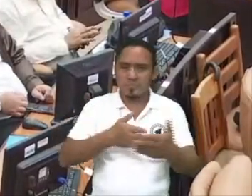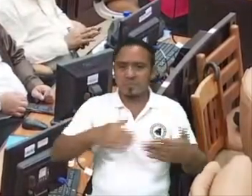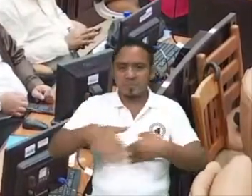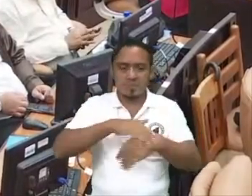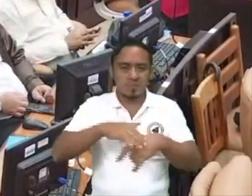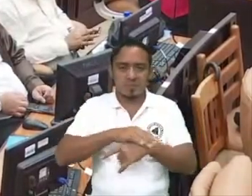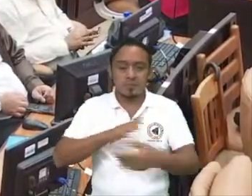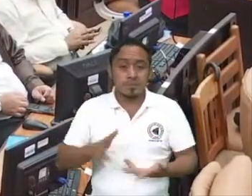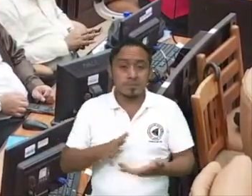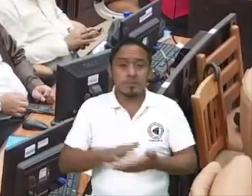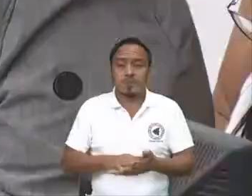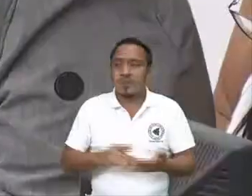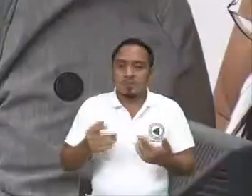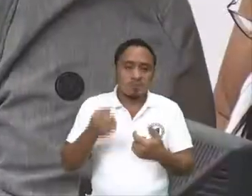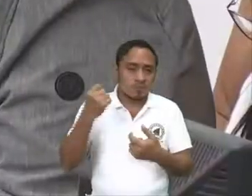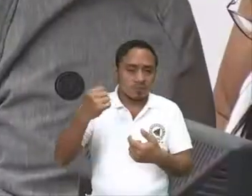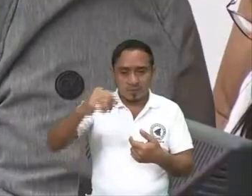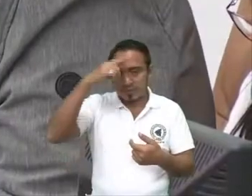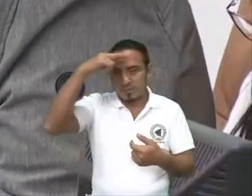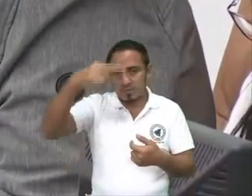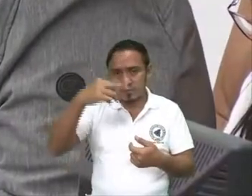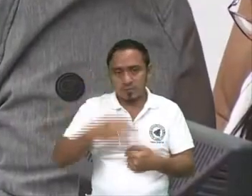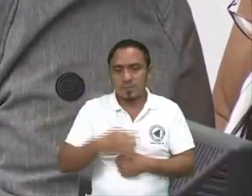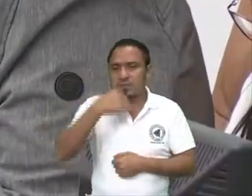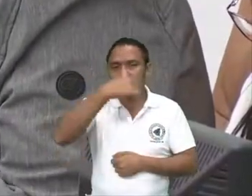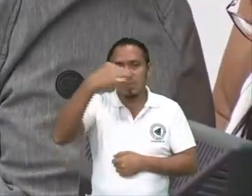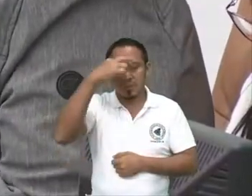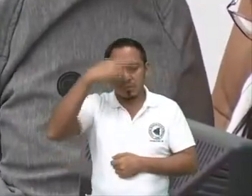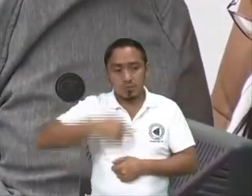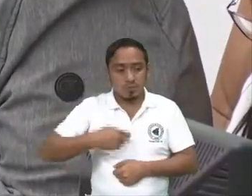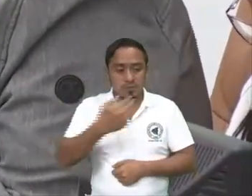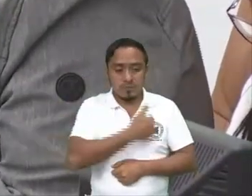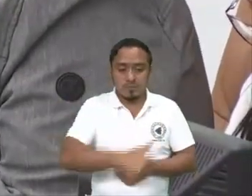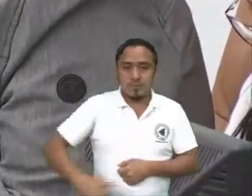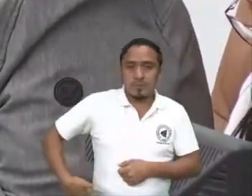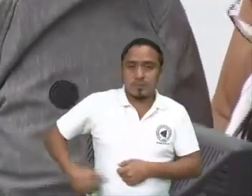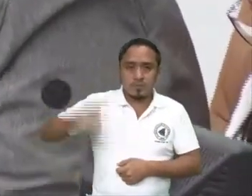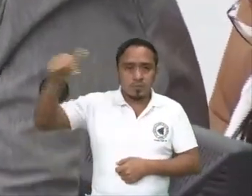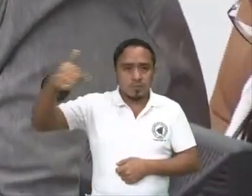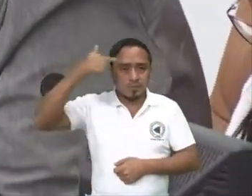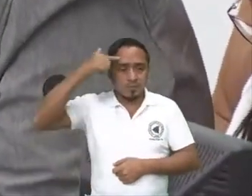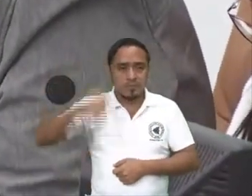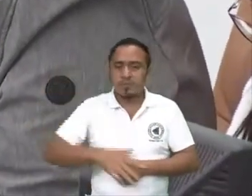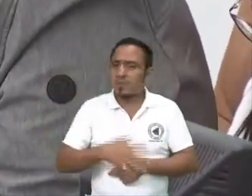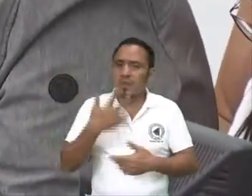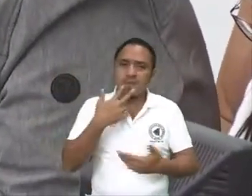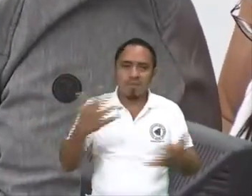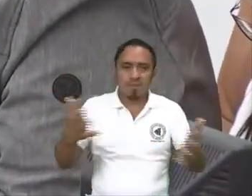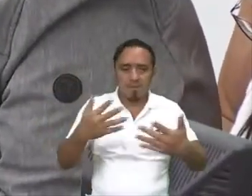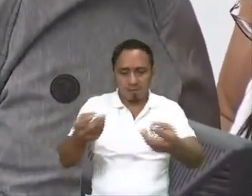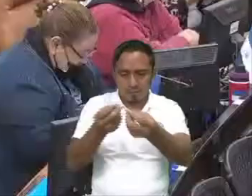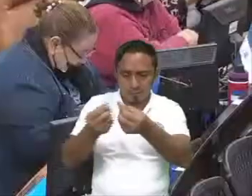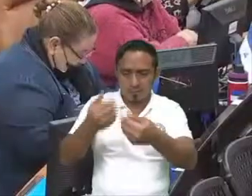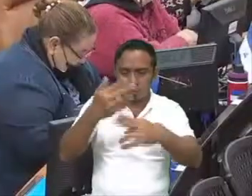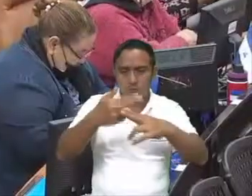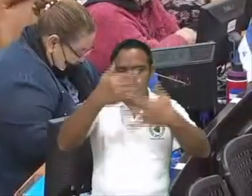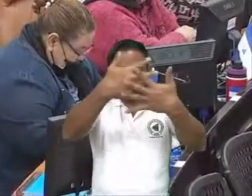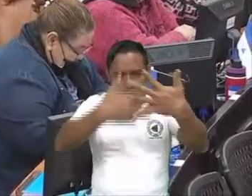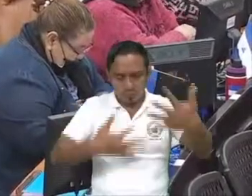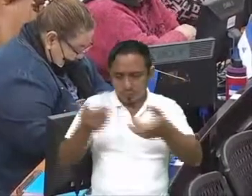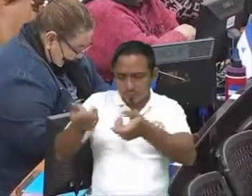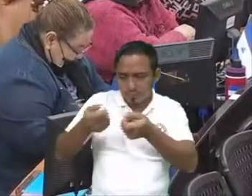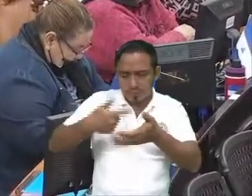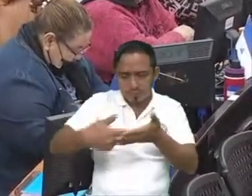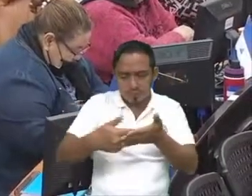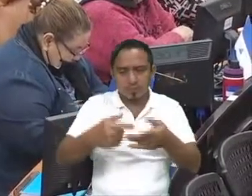de Escritores, fundado en 1990 por el fallecido sacerdote y poeta Ernesto Cardenal, quien apoyó a la Revolución Sandinista en los